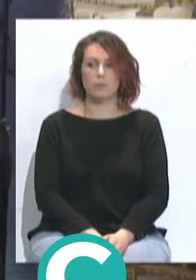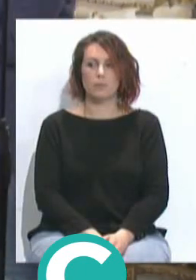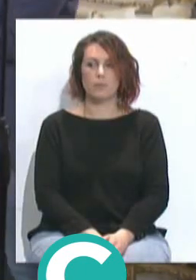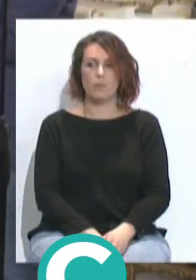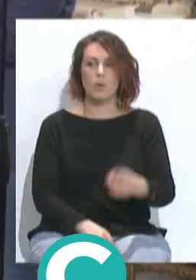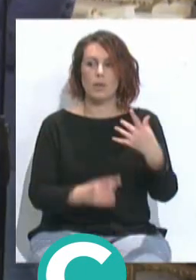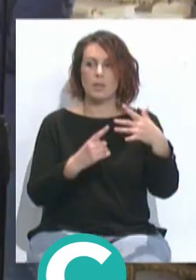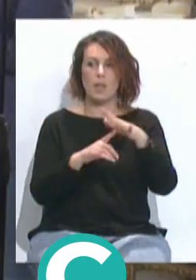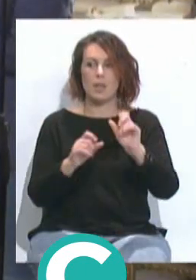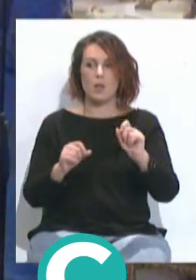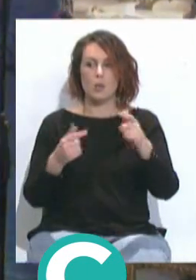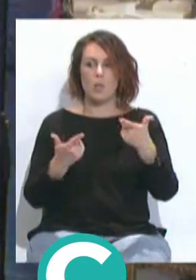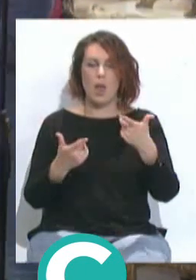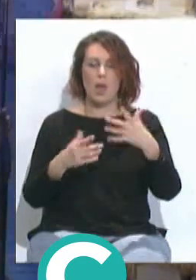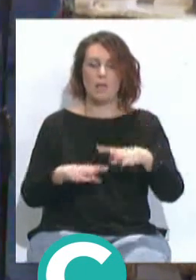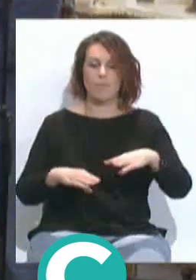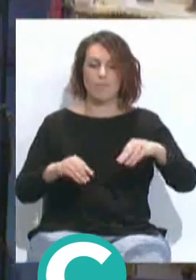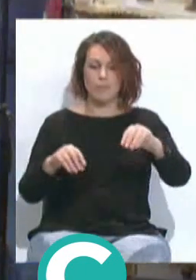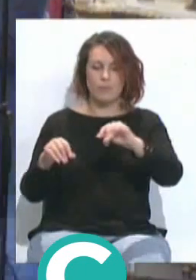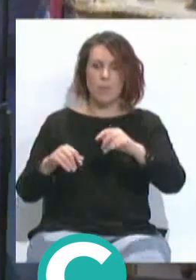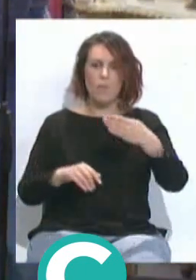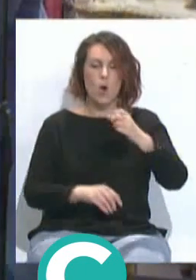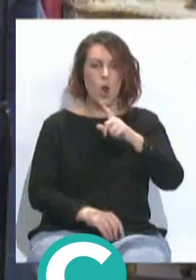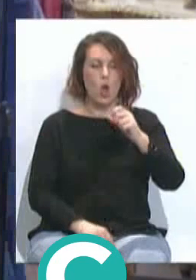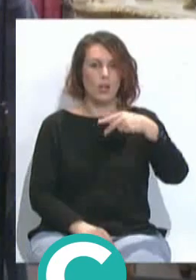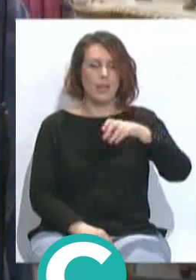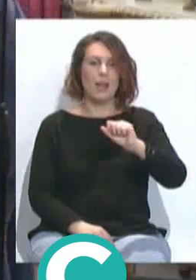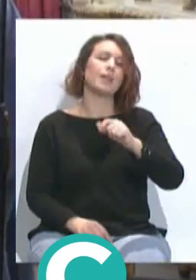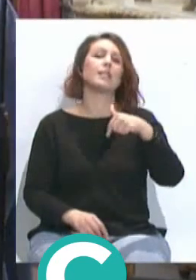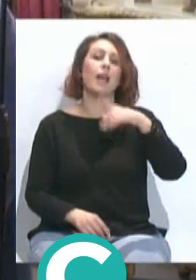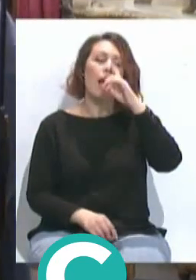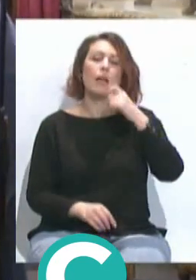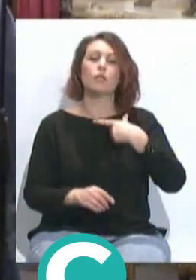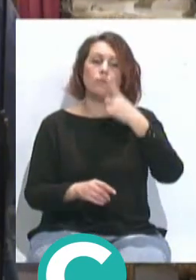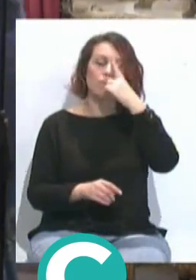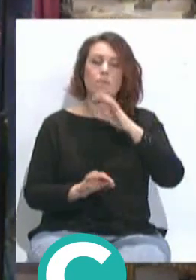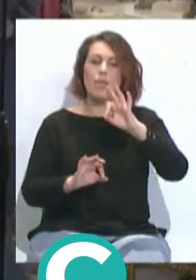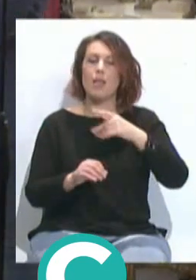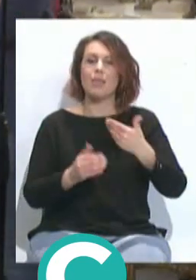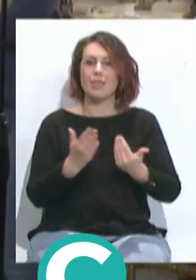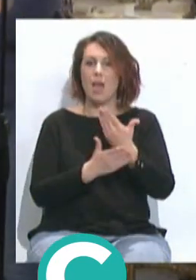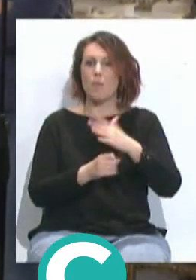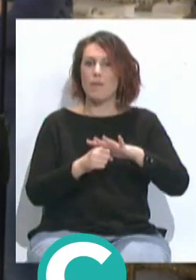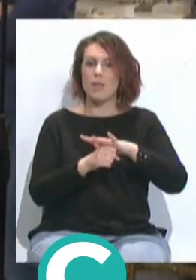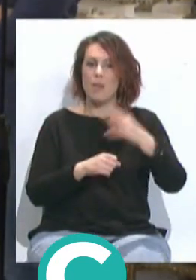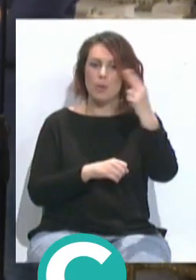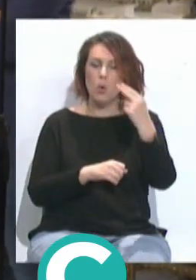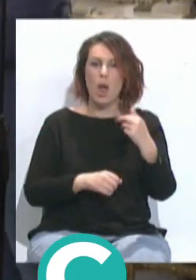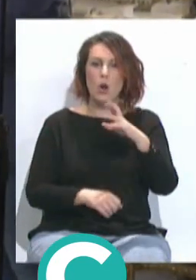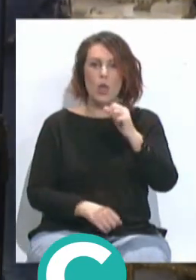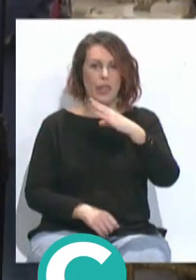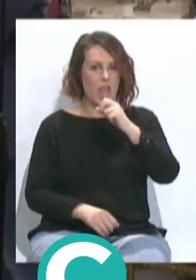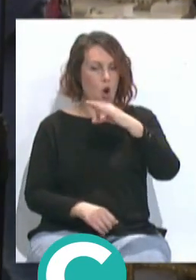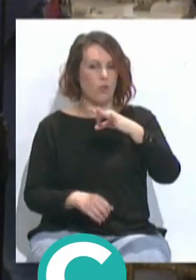Una escena natural de las dunas de Bolonia imagen este año del Día de la Provincia se trata de una pintura de Rocío Cano que